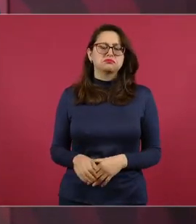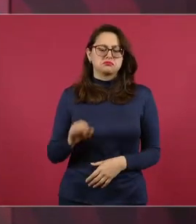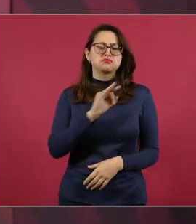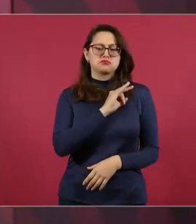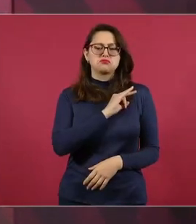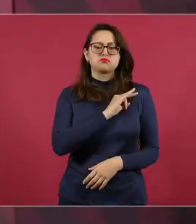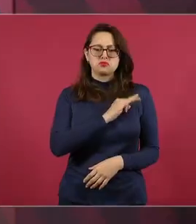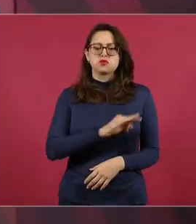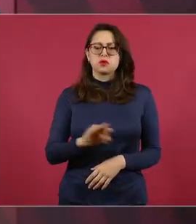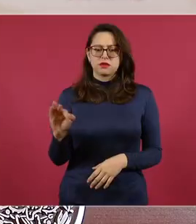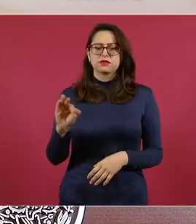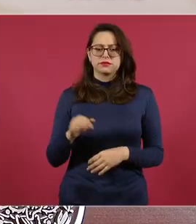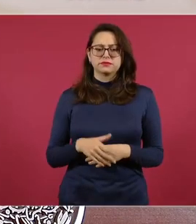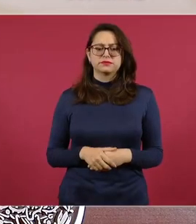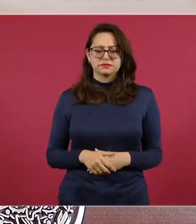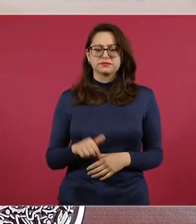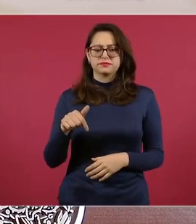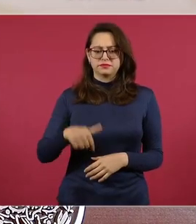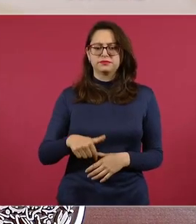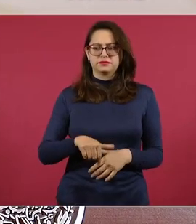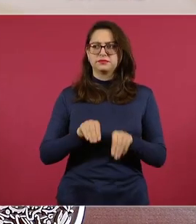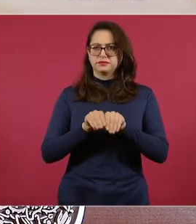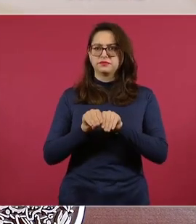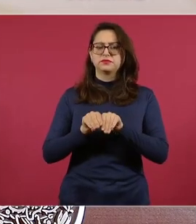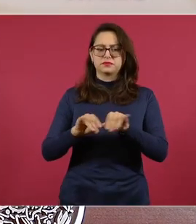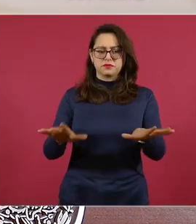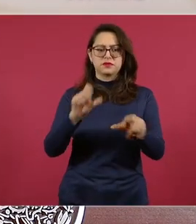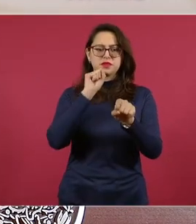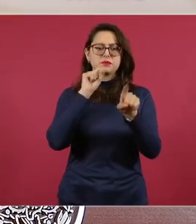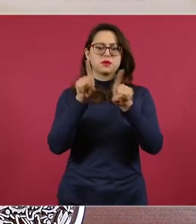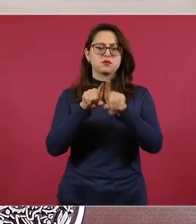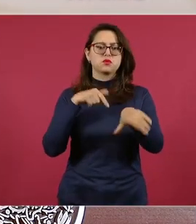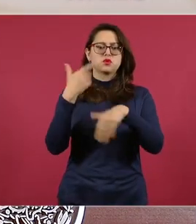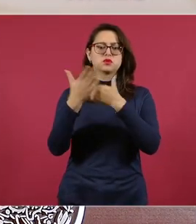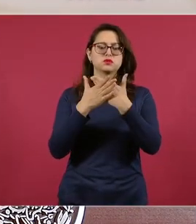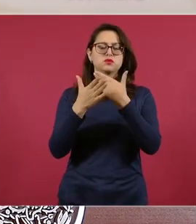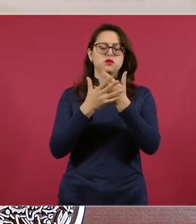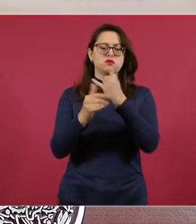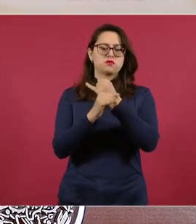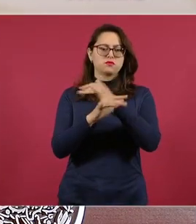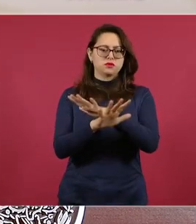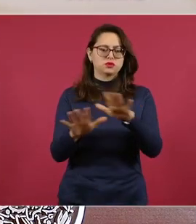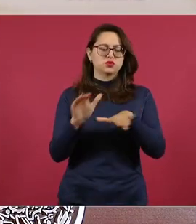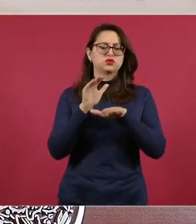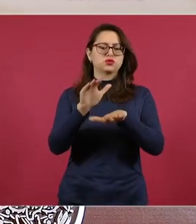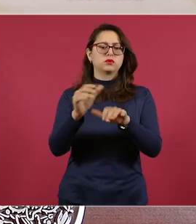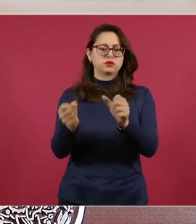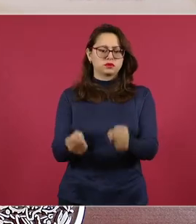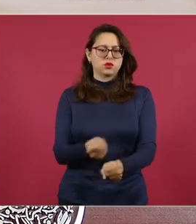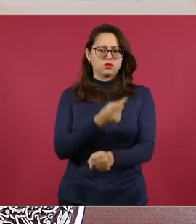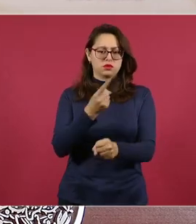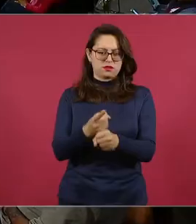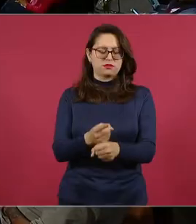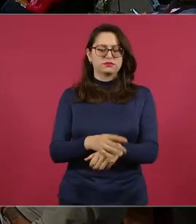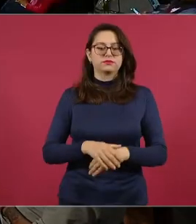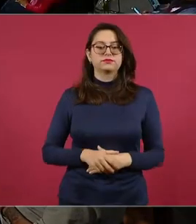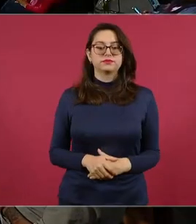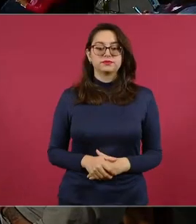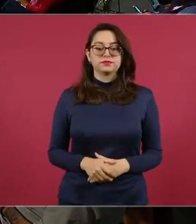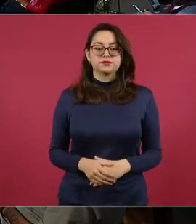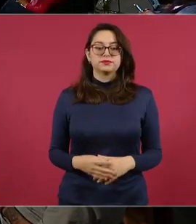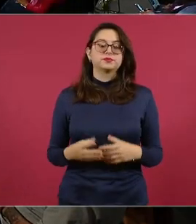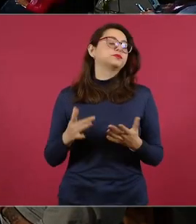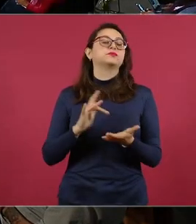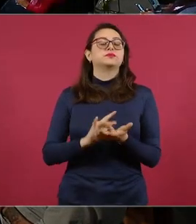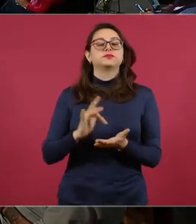cuando estén aquí, ¿no?, los integrantes del Gabinete de Seguridad, que den más información. Muchas